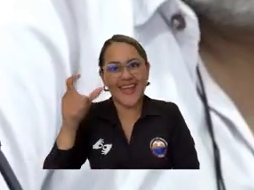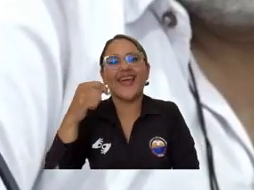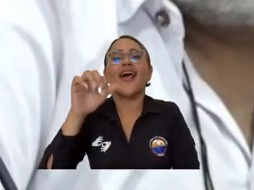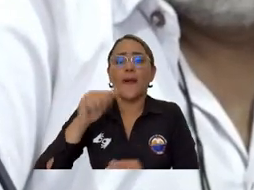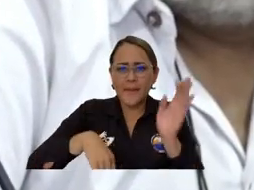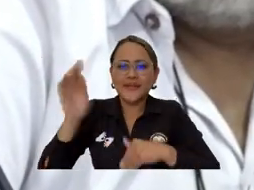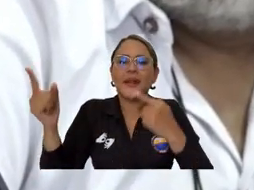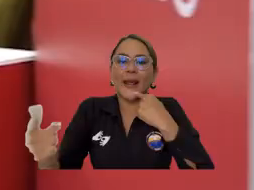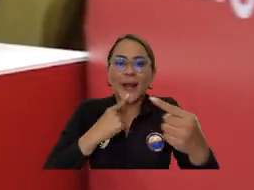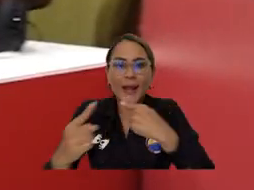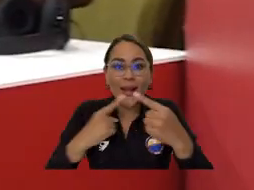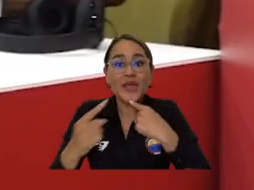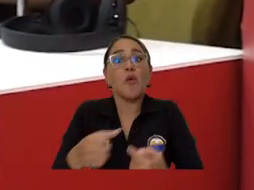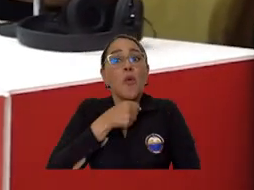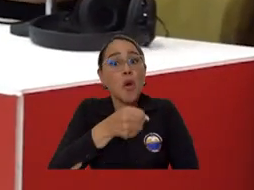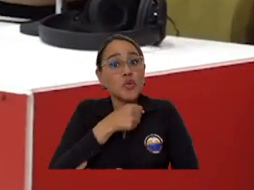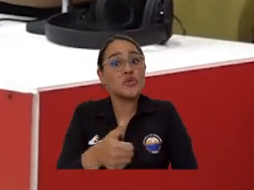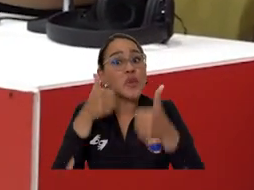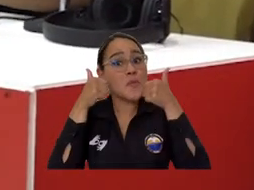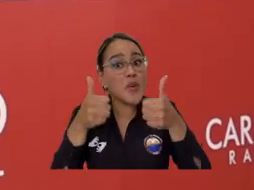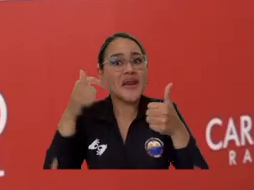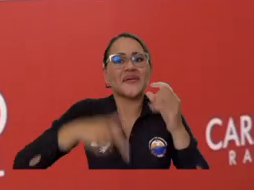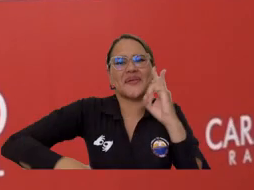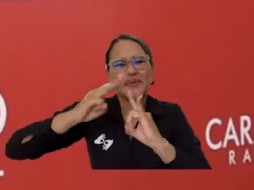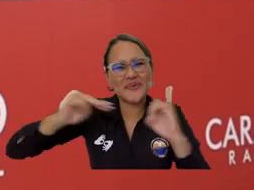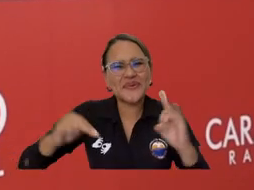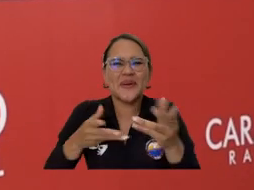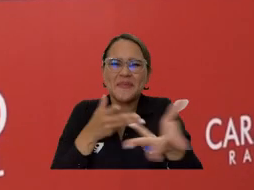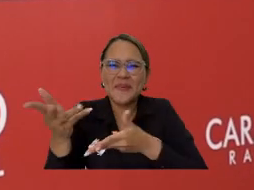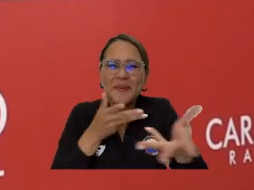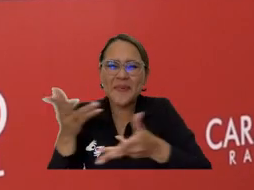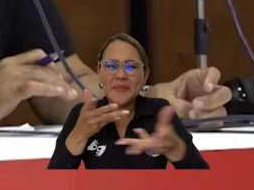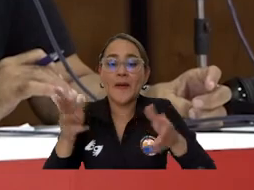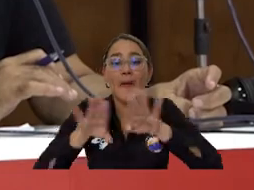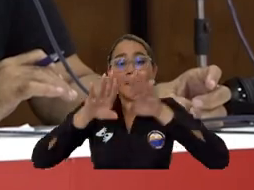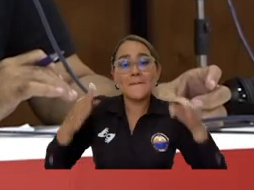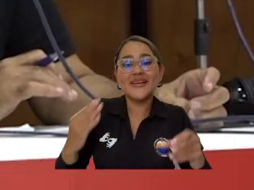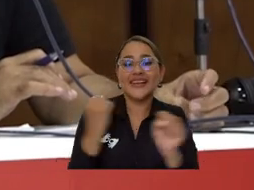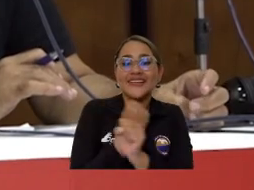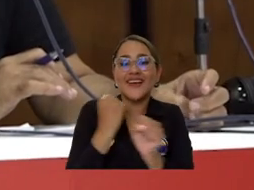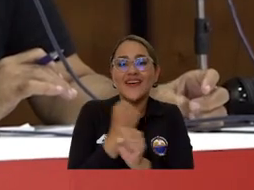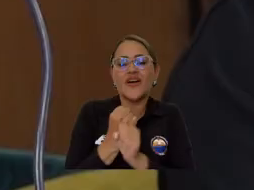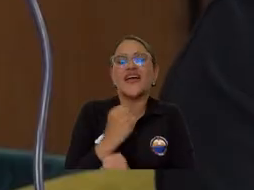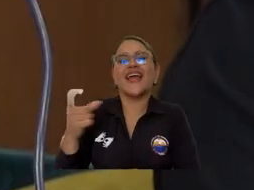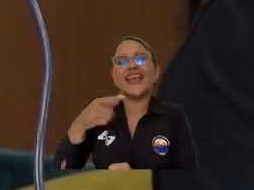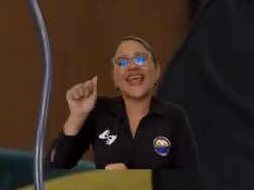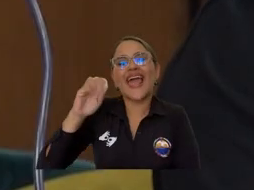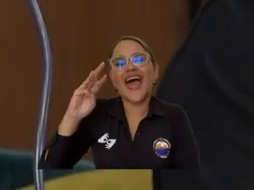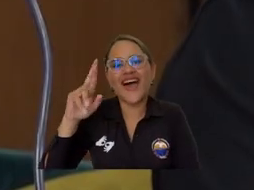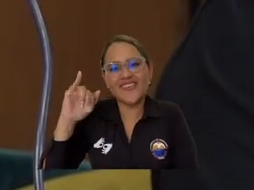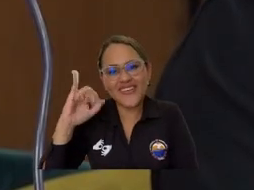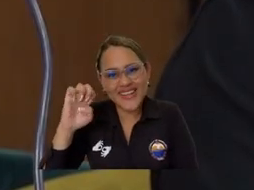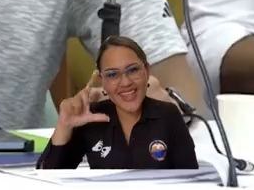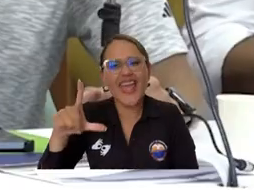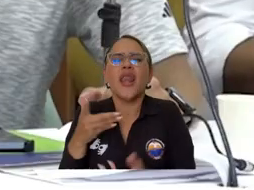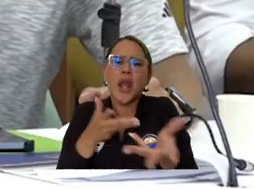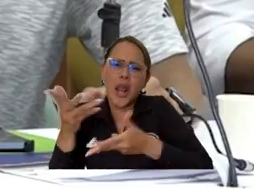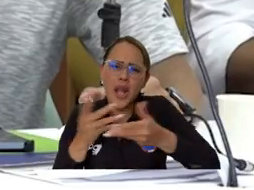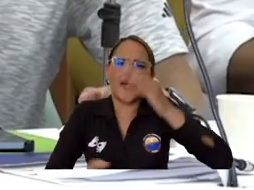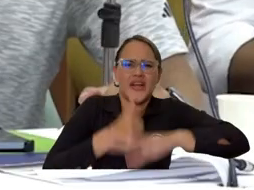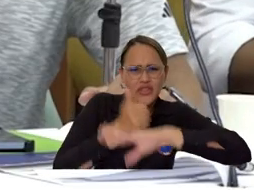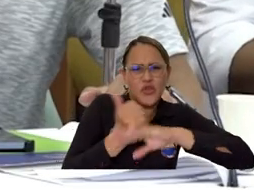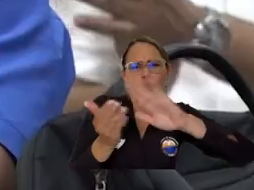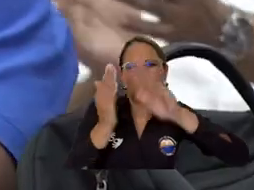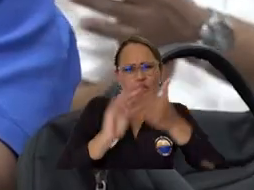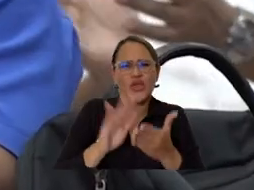buenas noticias que surgen en esta casa de estudios superiores, donde la mesa de trabajo dirigida por Gabriel de las Casas interactuó con el rector